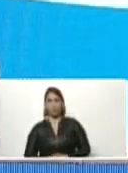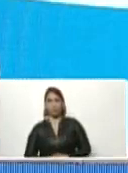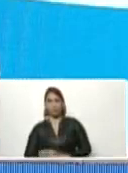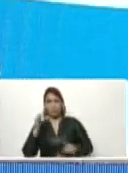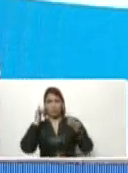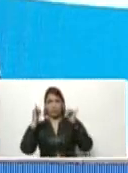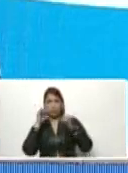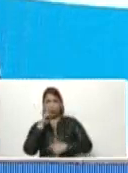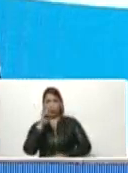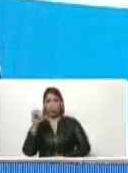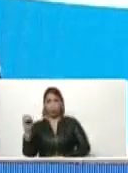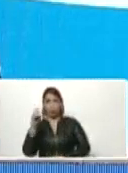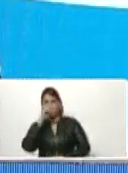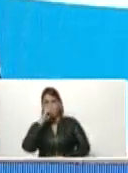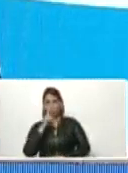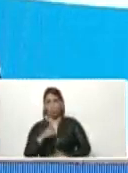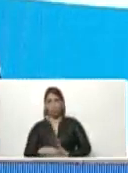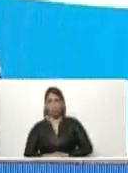conmemorando los 200 años